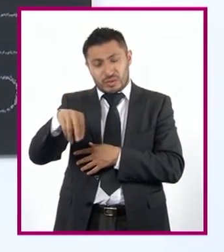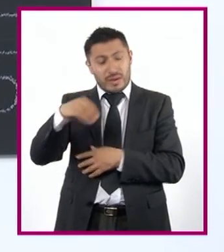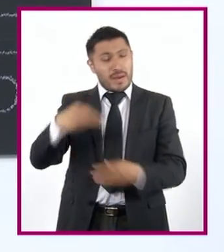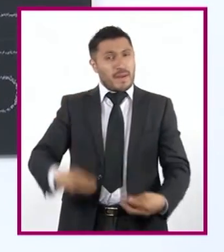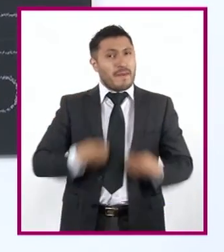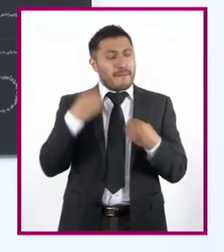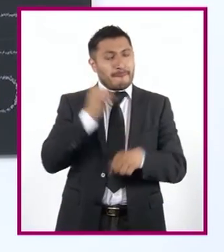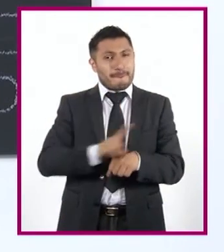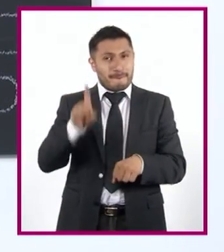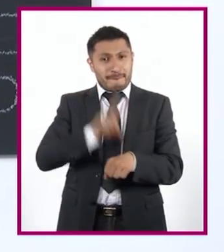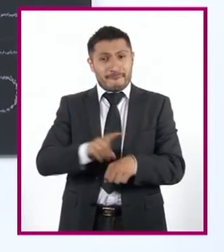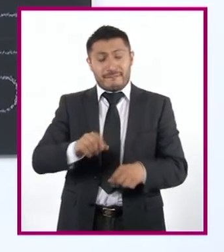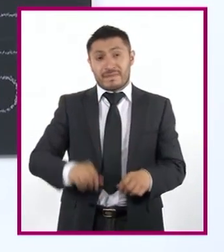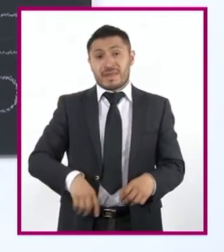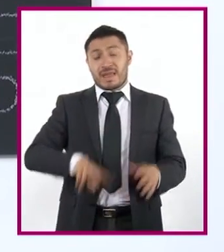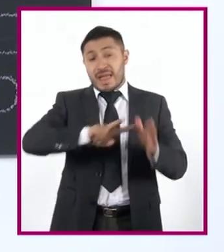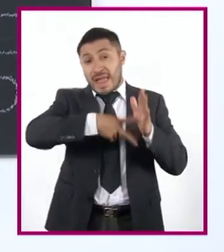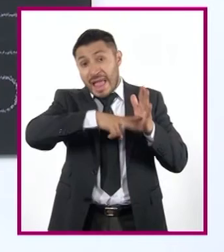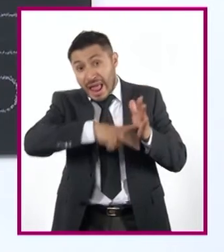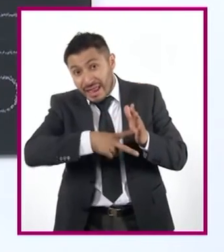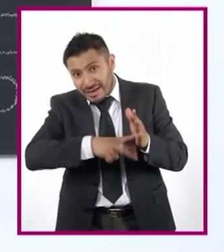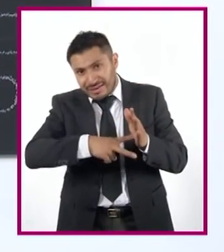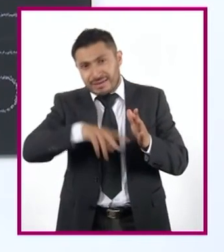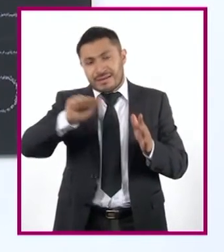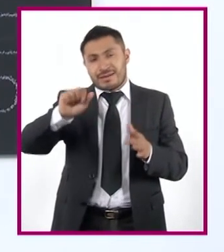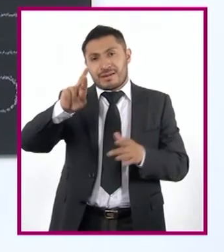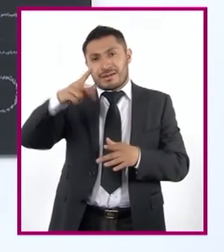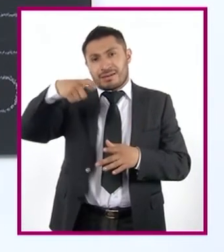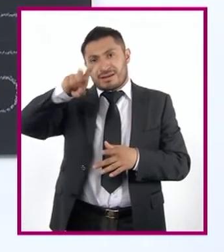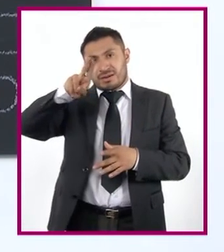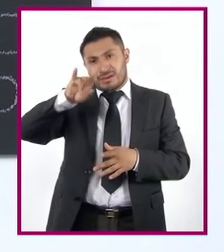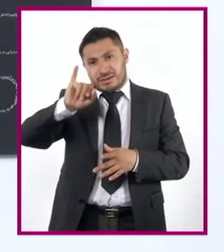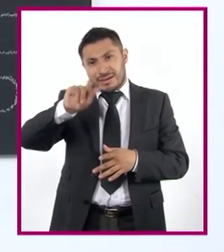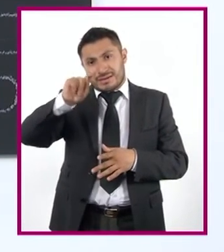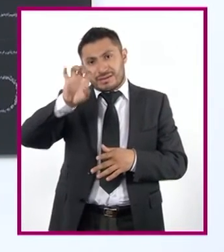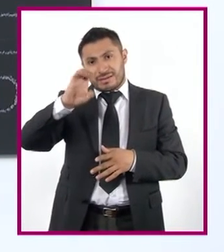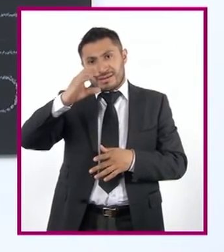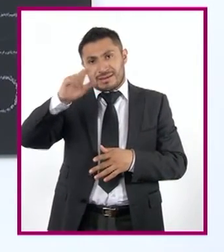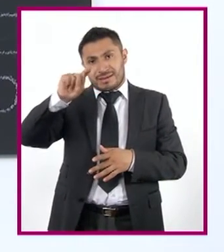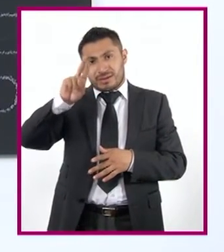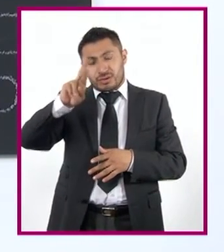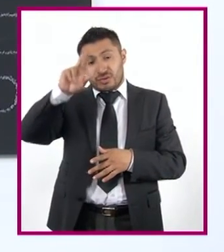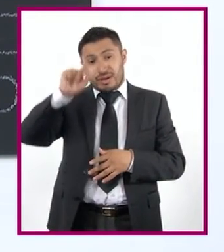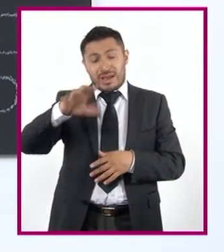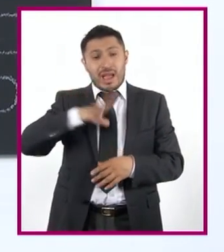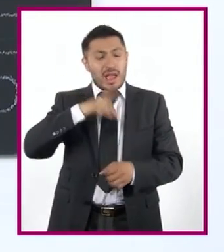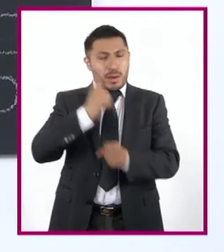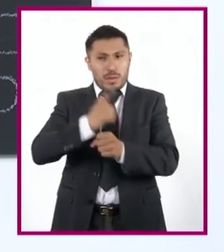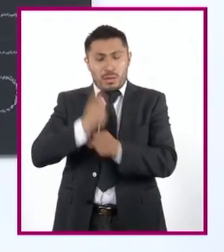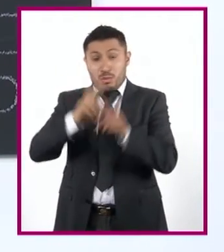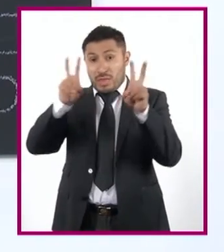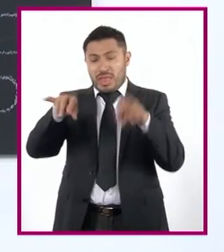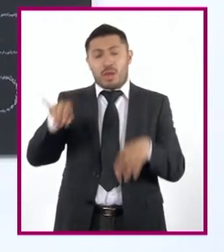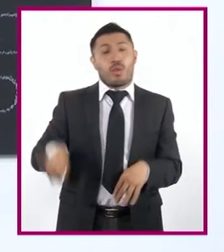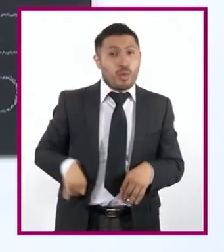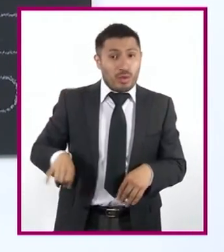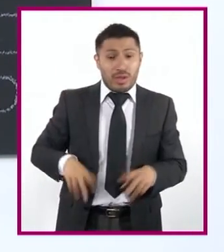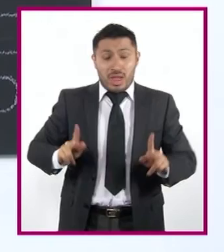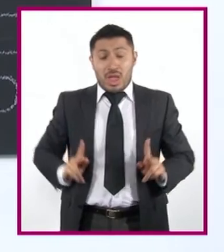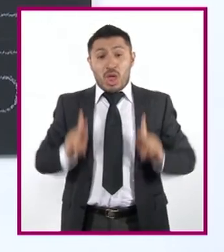la arquitectura podemos encontrar objetos donde se ve reflejado este tema tan interesante. En los